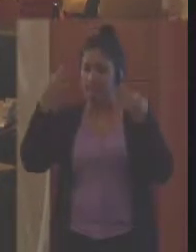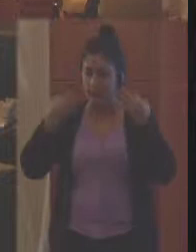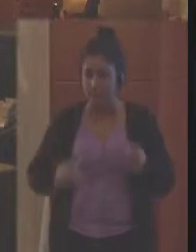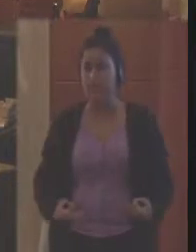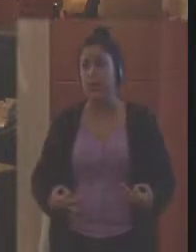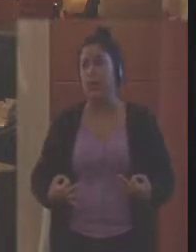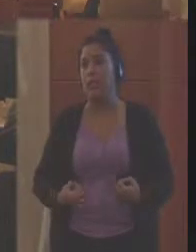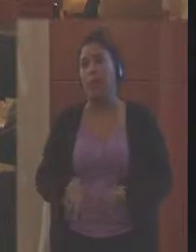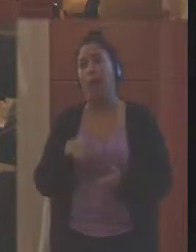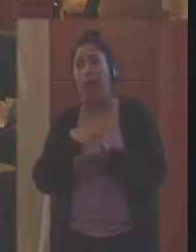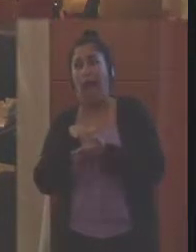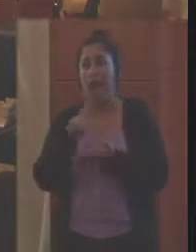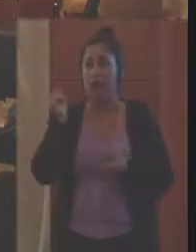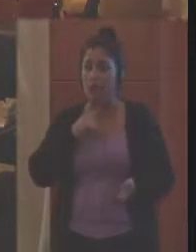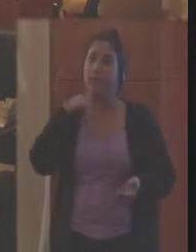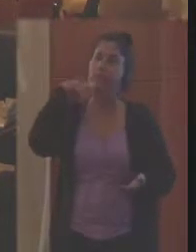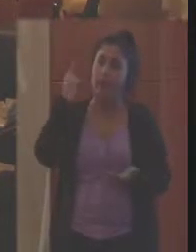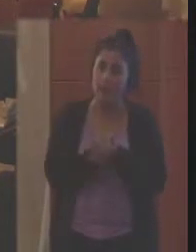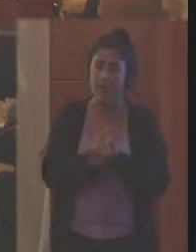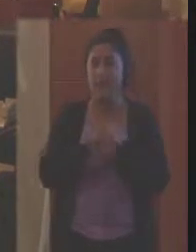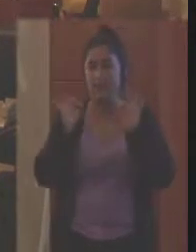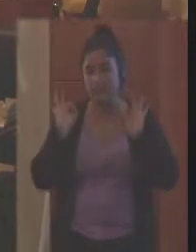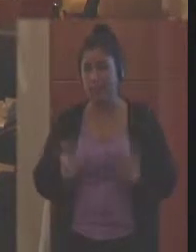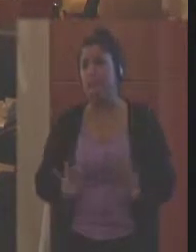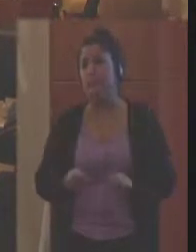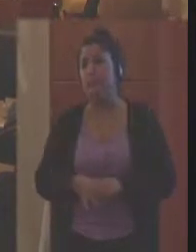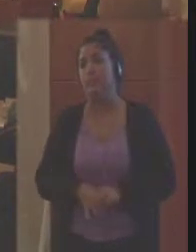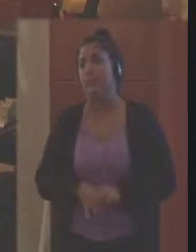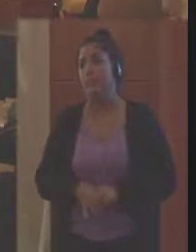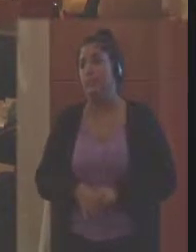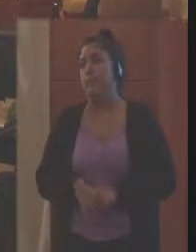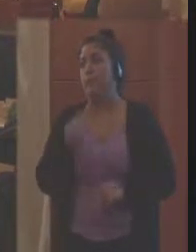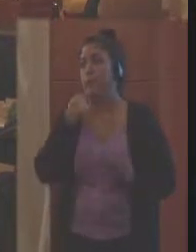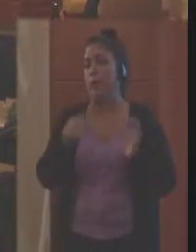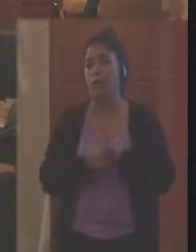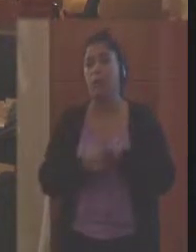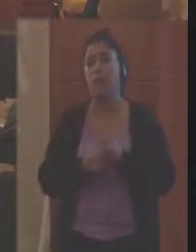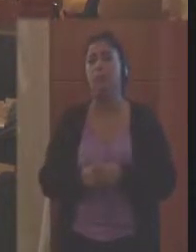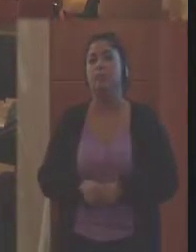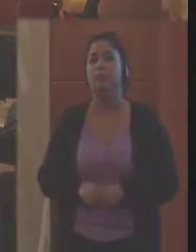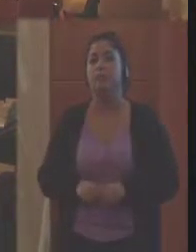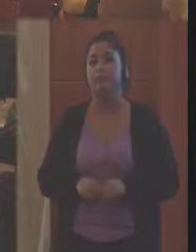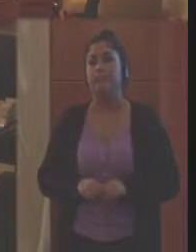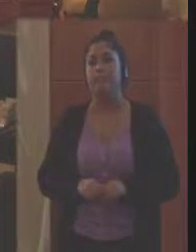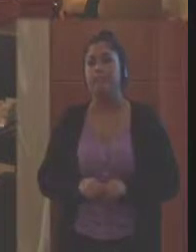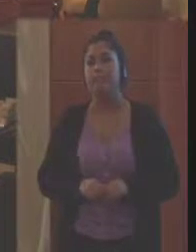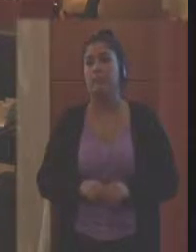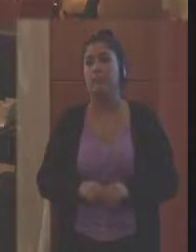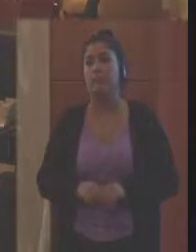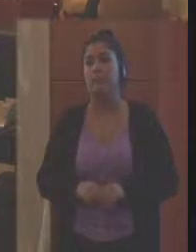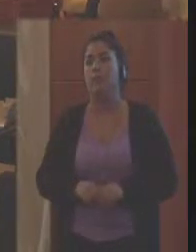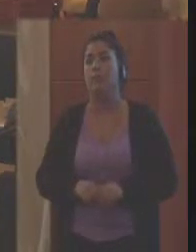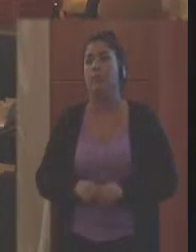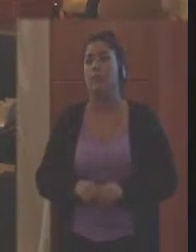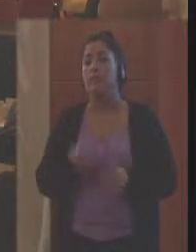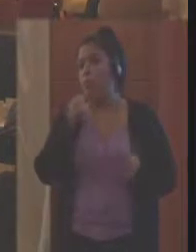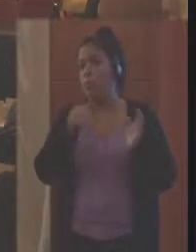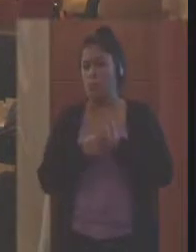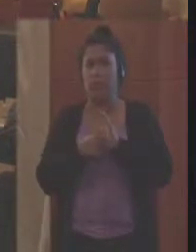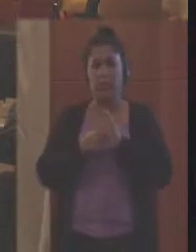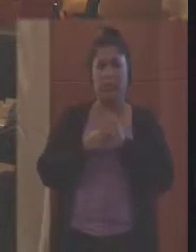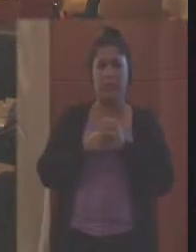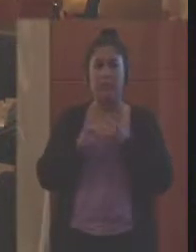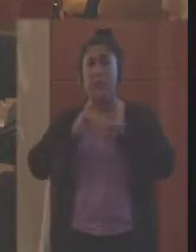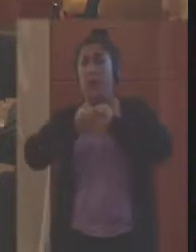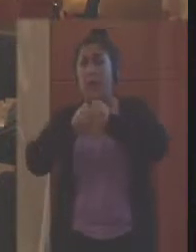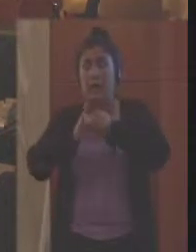para hablar de una adopción de una política integral de gestión de riesgo, son elementos claves. Situaciones como pasar por una situación de emergencia